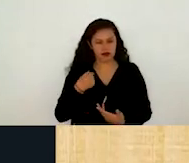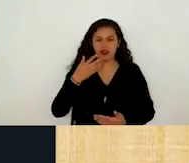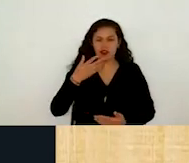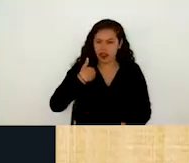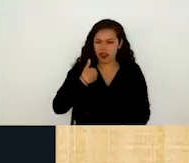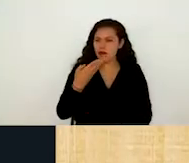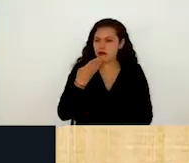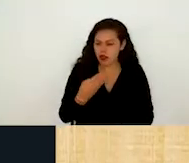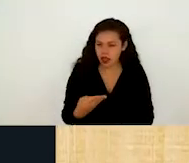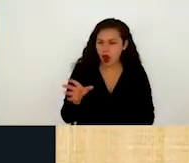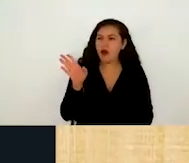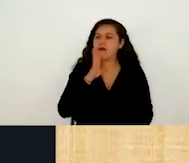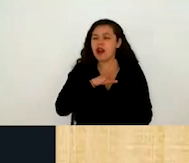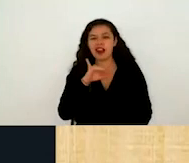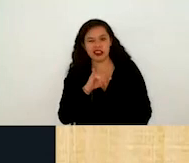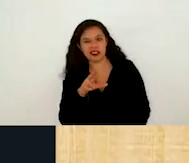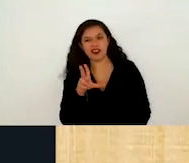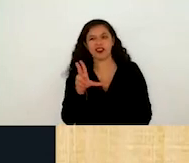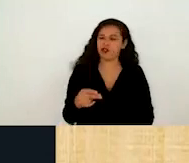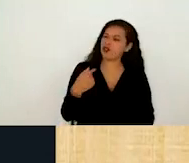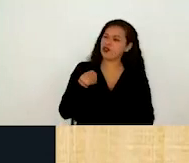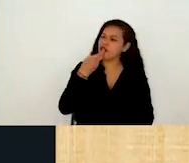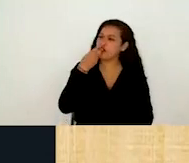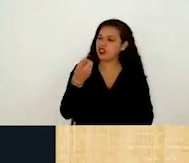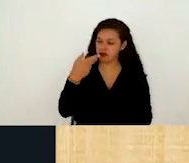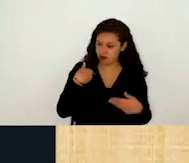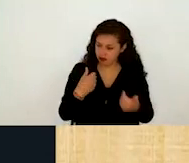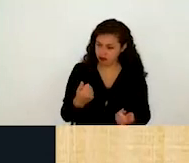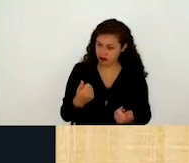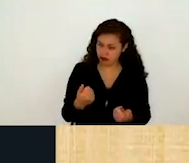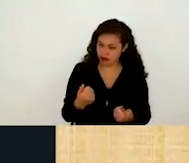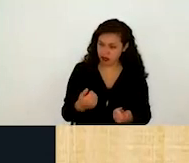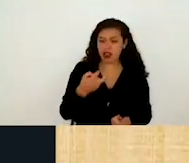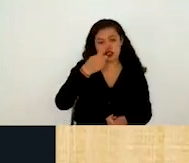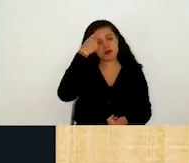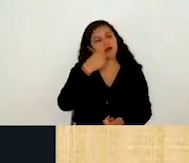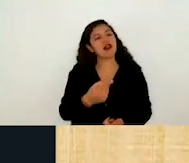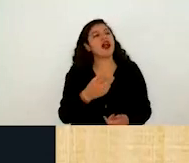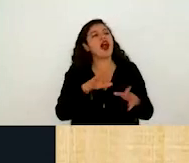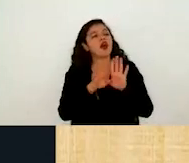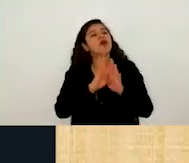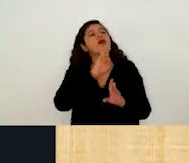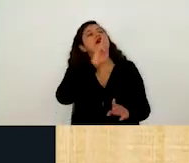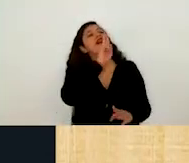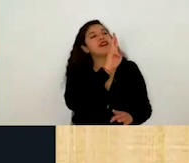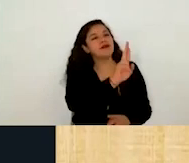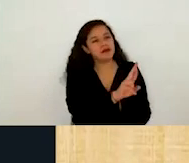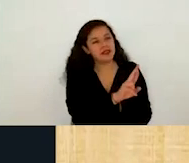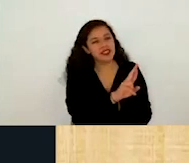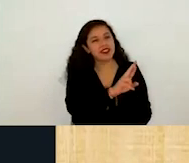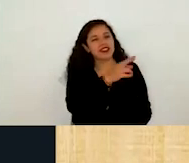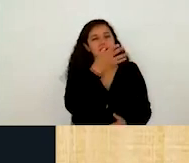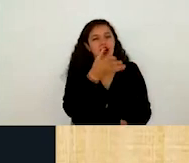o no comprendió lo que yo le dije para eso existe la retroalimentación sí o el clip back